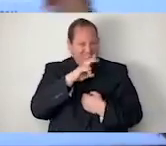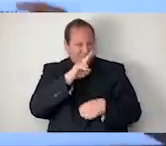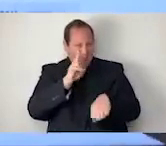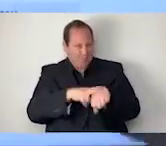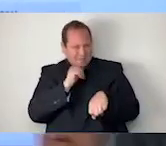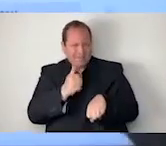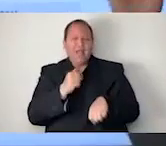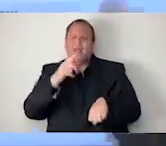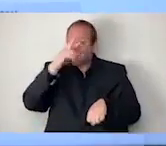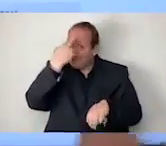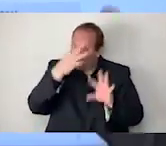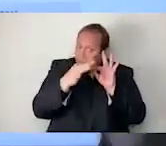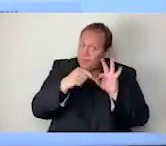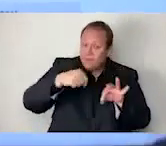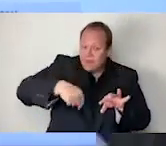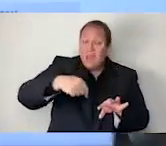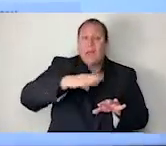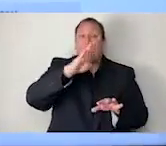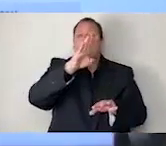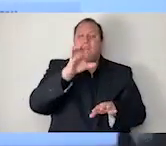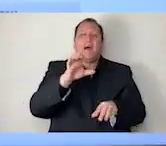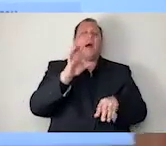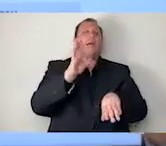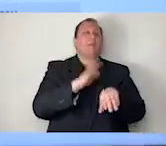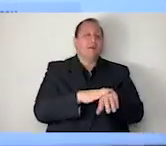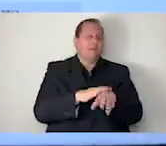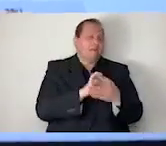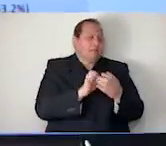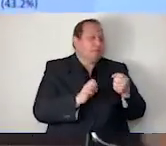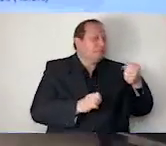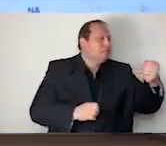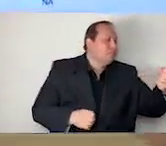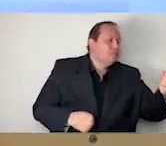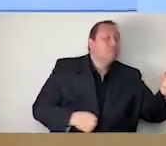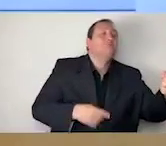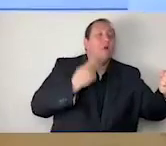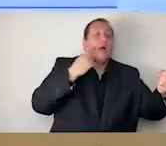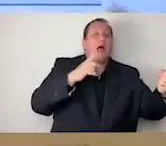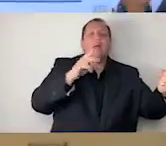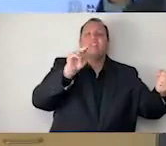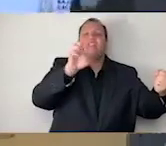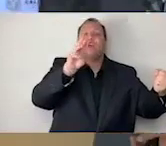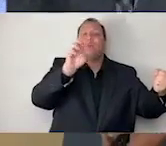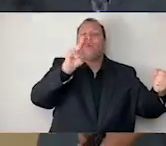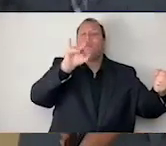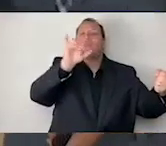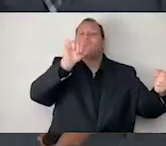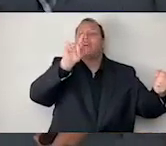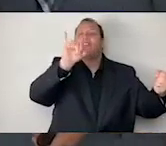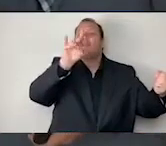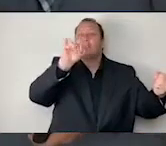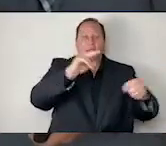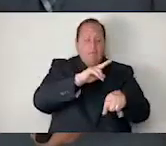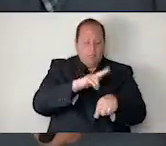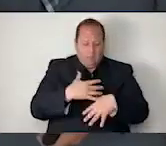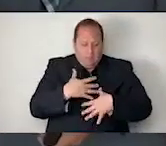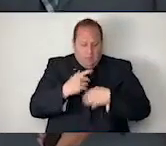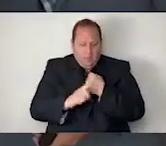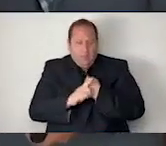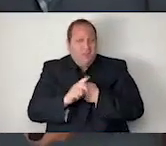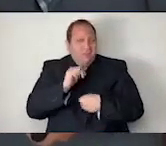vamos a mostrar al cien por ciento de los pacientes con neumonía atípica y lo vamos a reportar en hospitales públicos